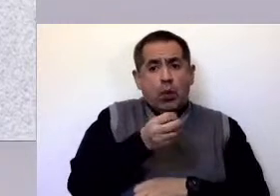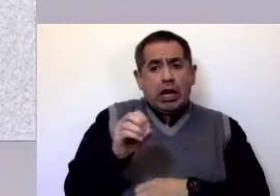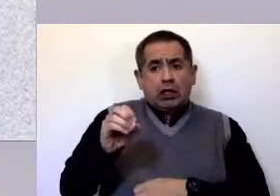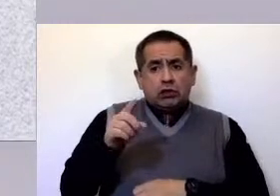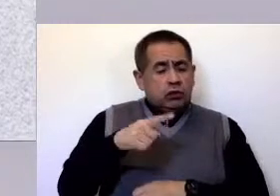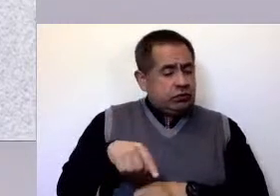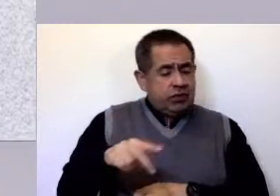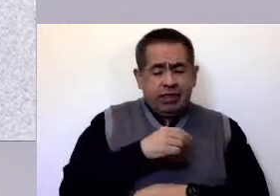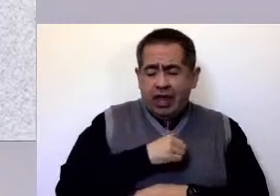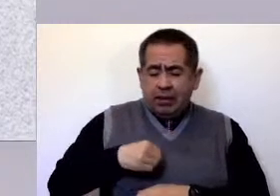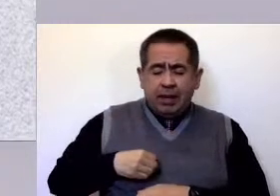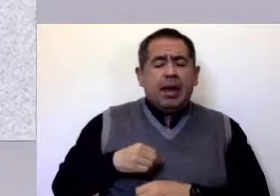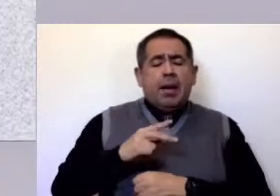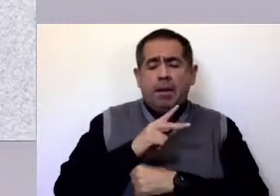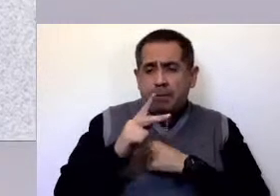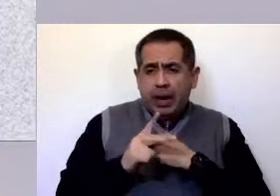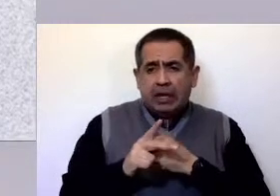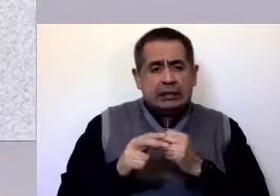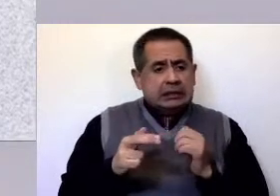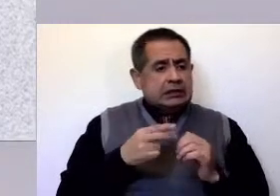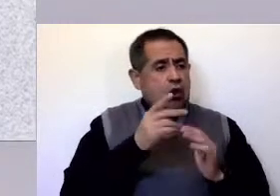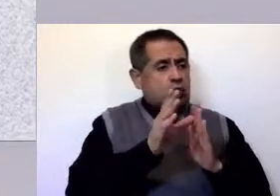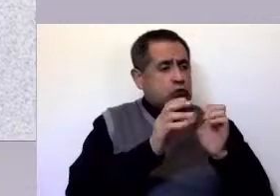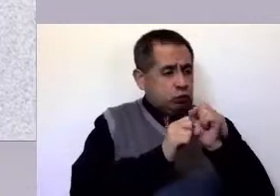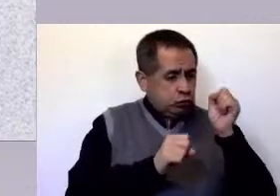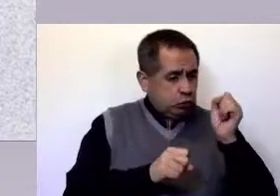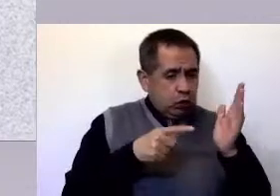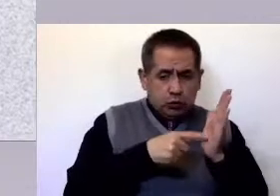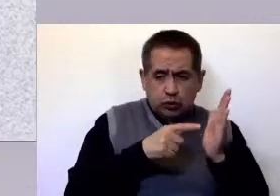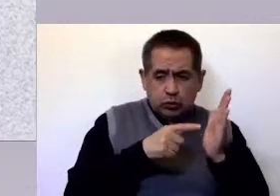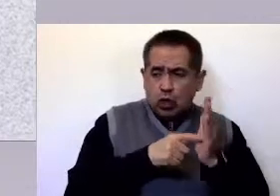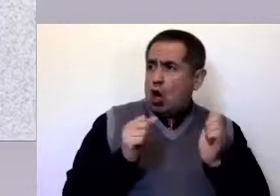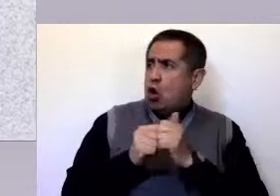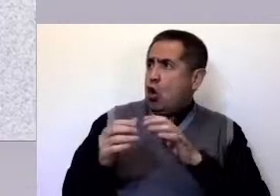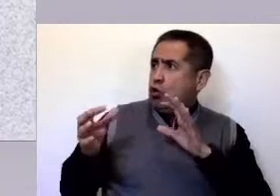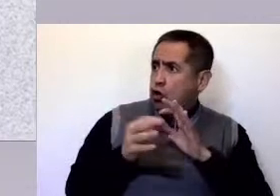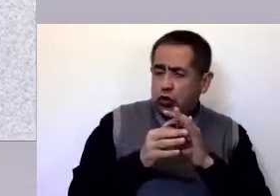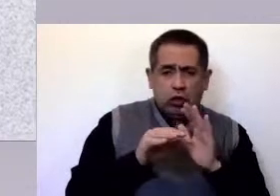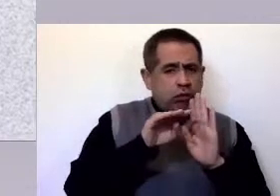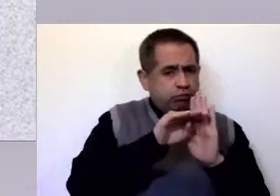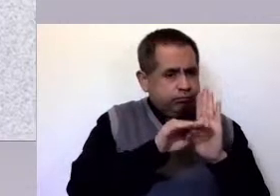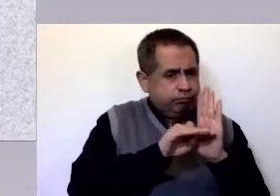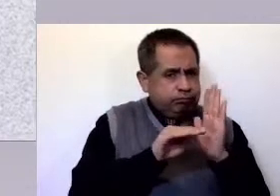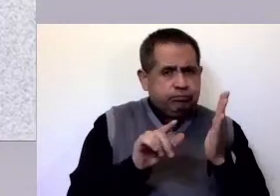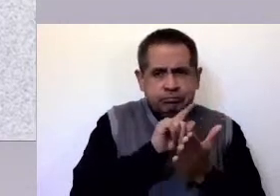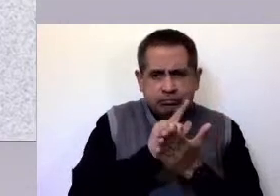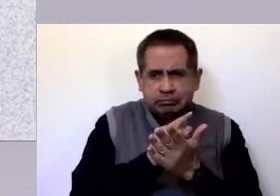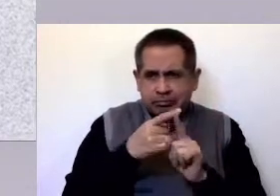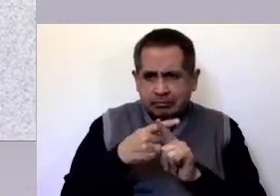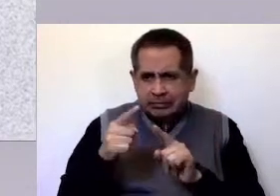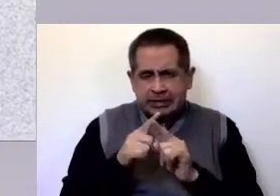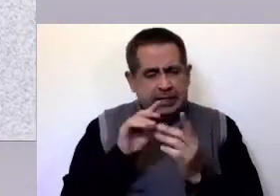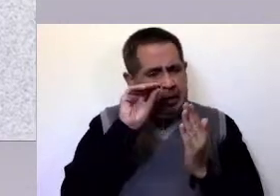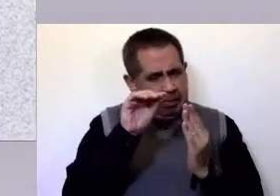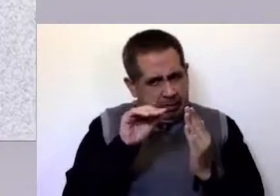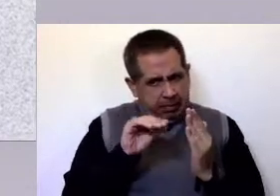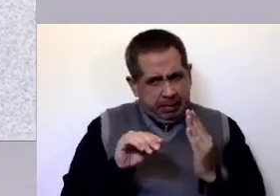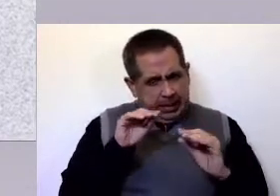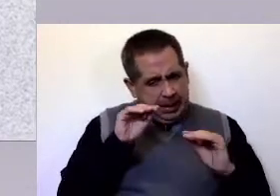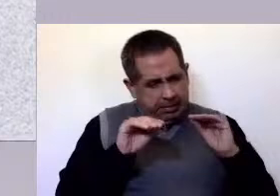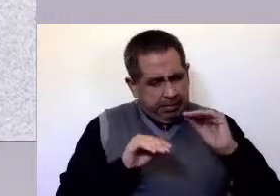arreglo a sus procedimientos constitucionales y a las disposiciones vigentes las medidas legislativas todo otro